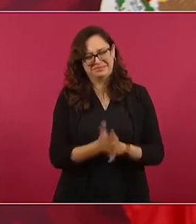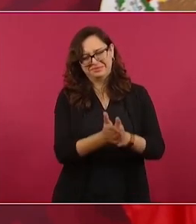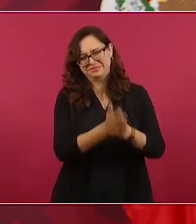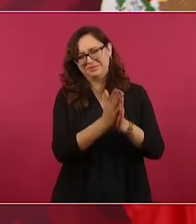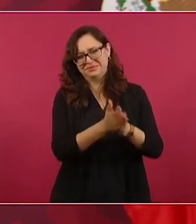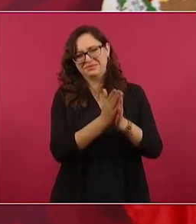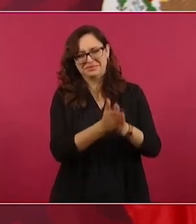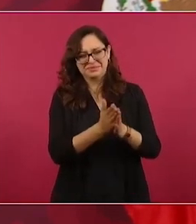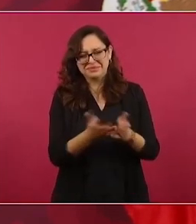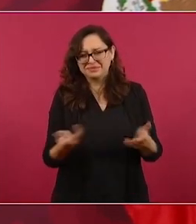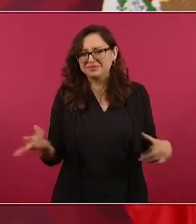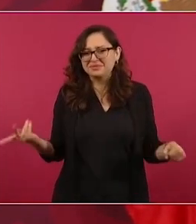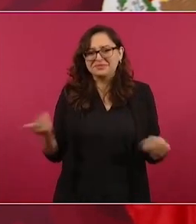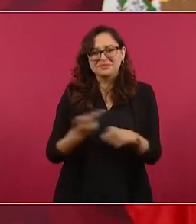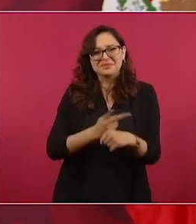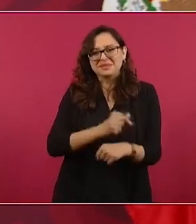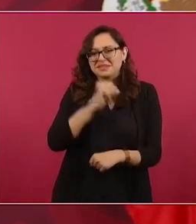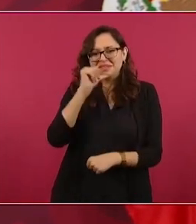No pasa nada.